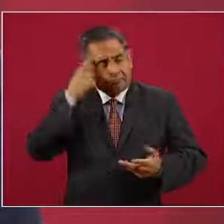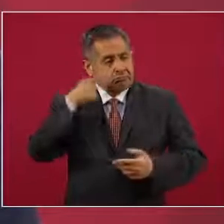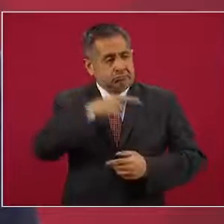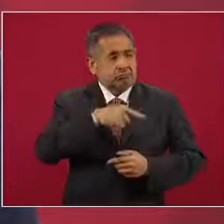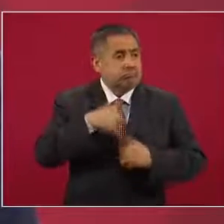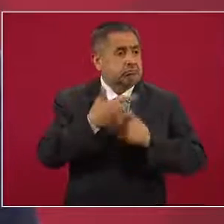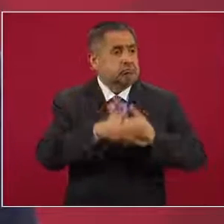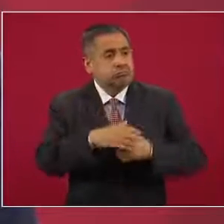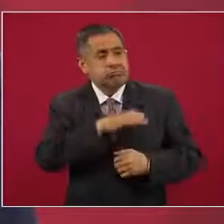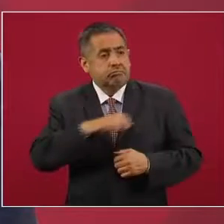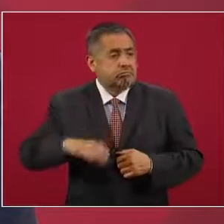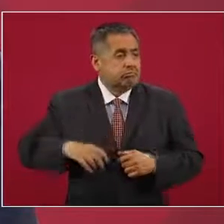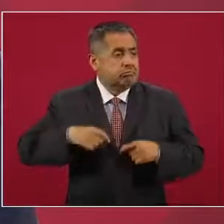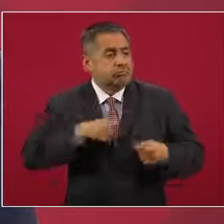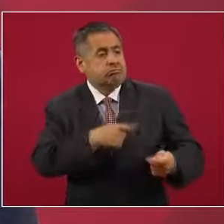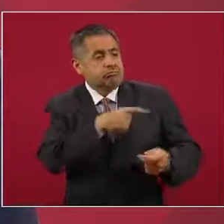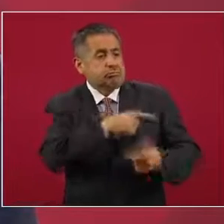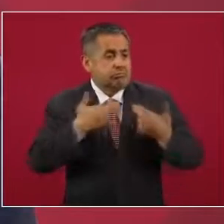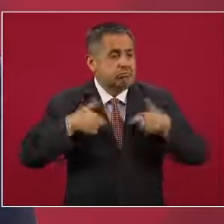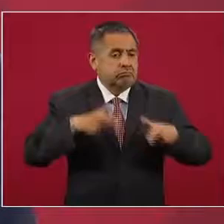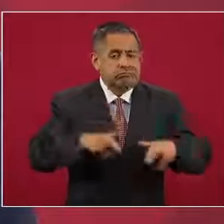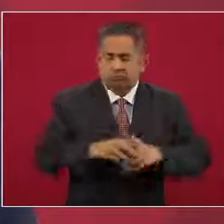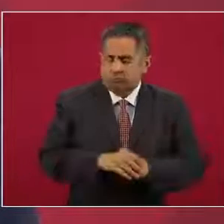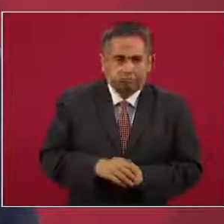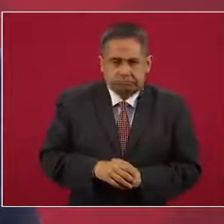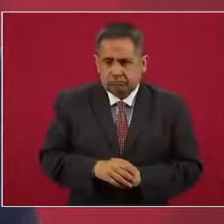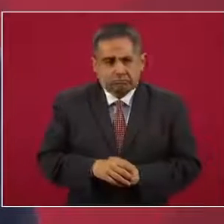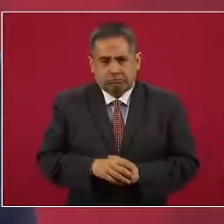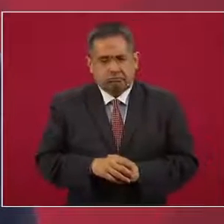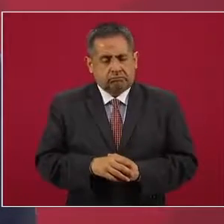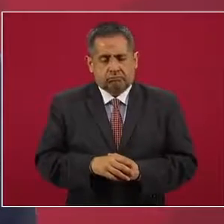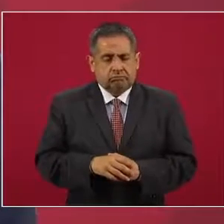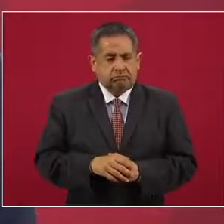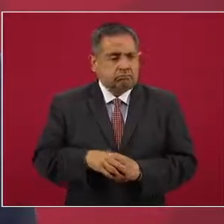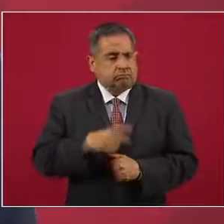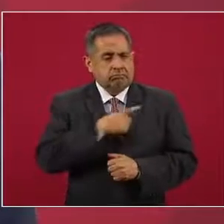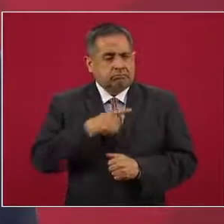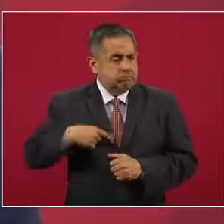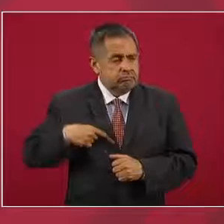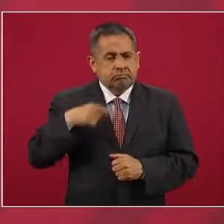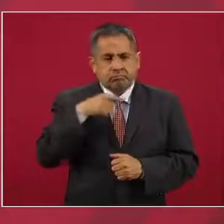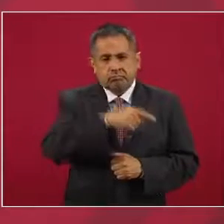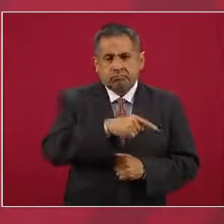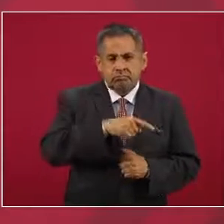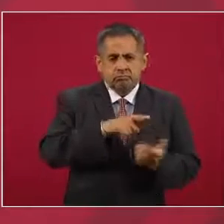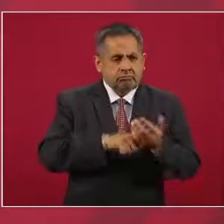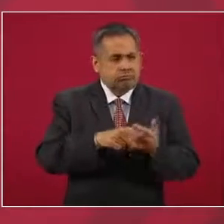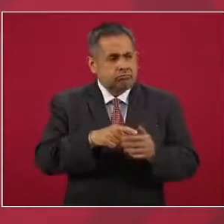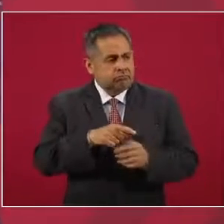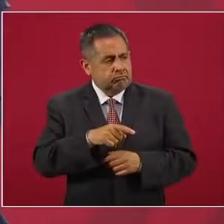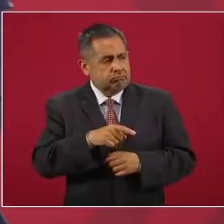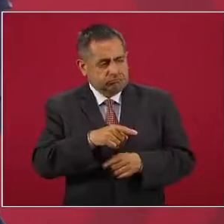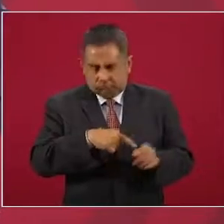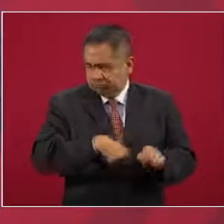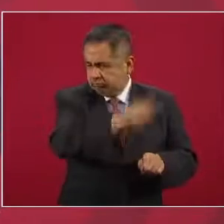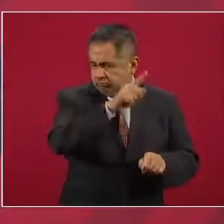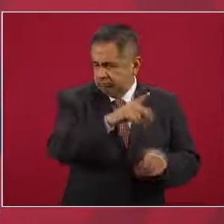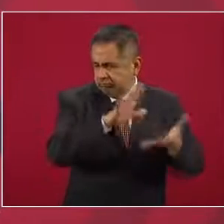candidato o representante, debe de ser candidato, pero al tambo.